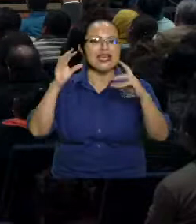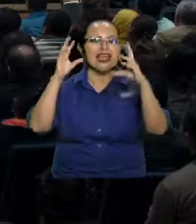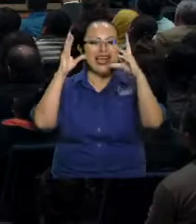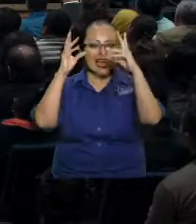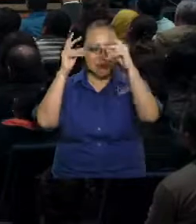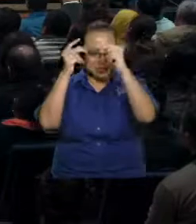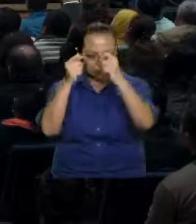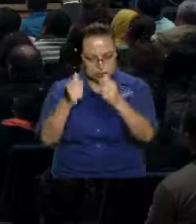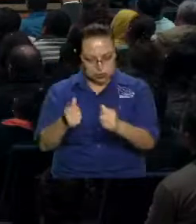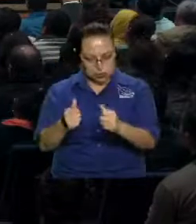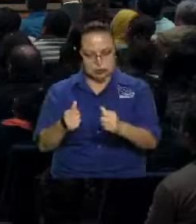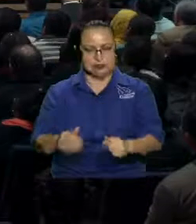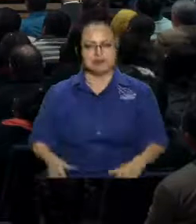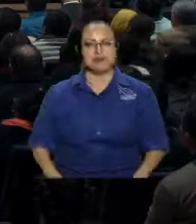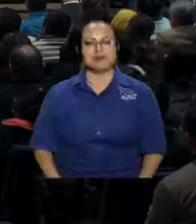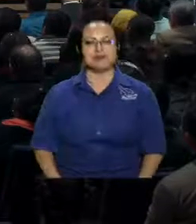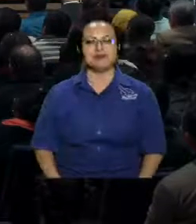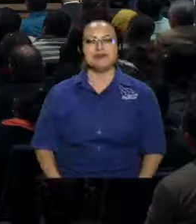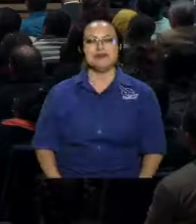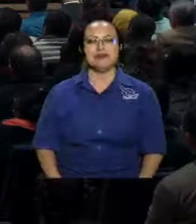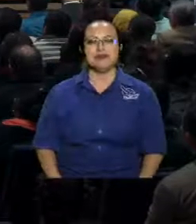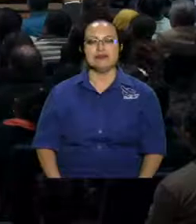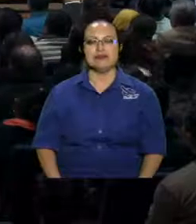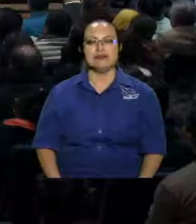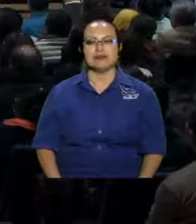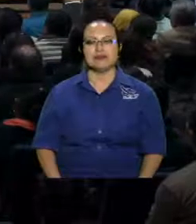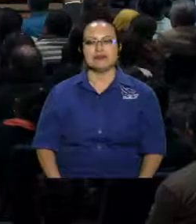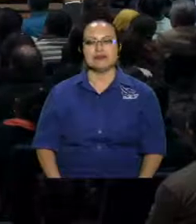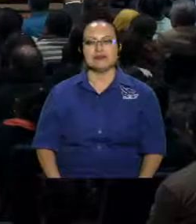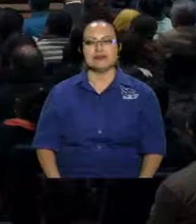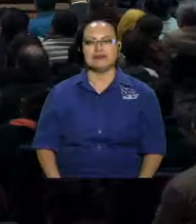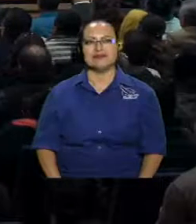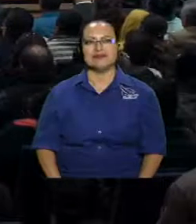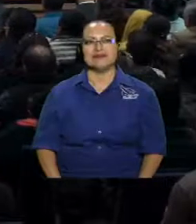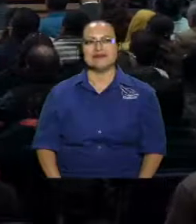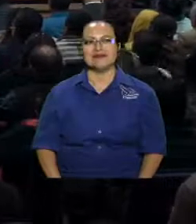Pártelo bien. Aquí se quedó una manzanita. Híjole.